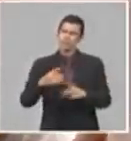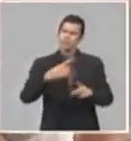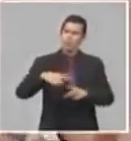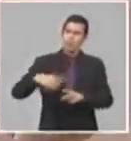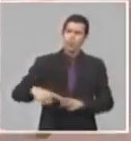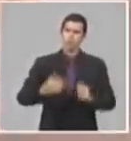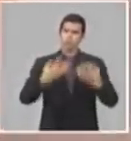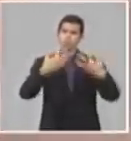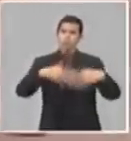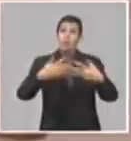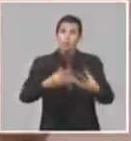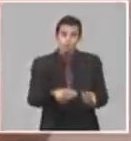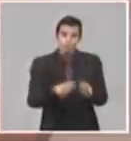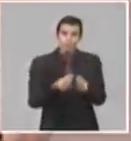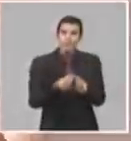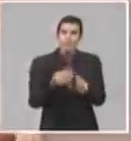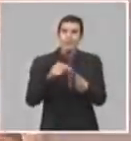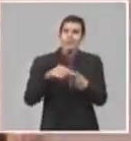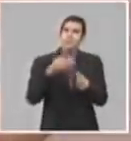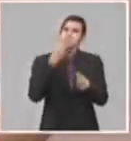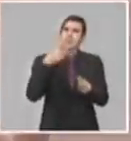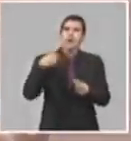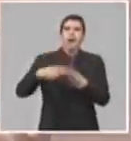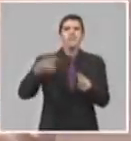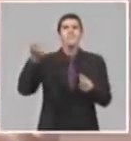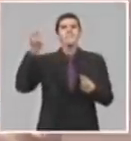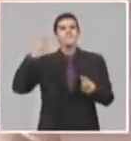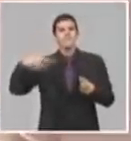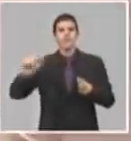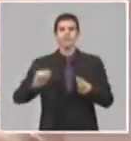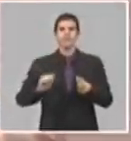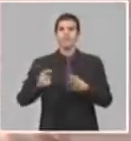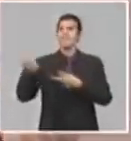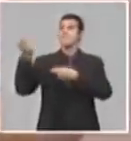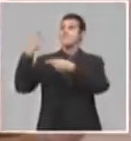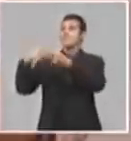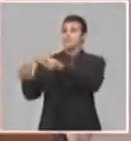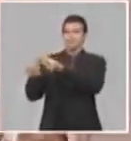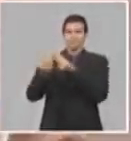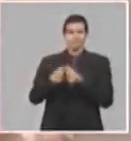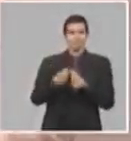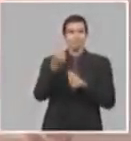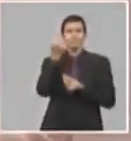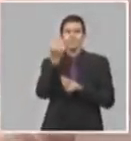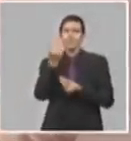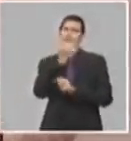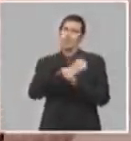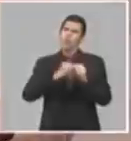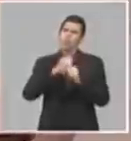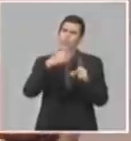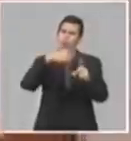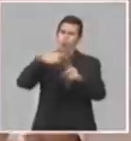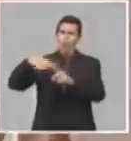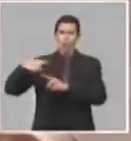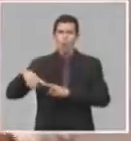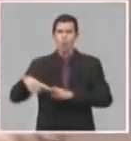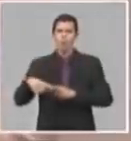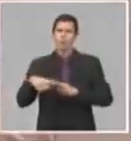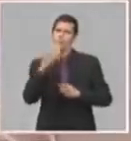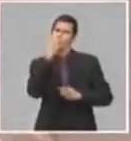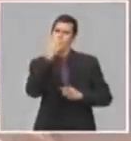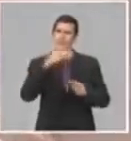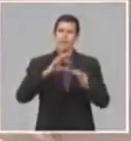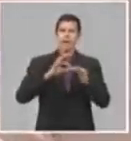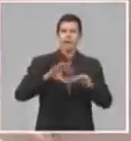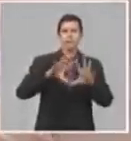Segundo, que las importaciones que se hagan sean para reaprovisionarse, para garantizar